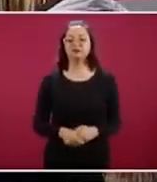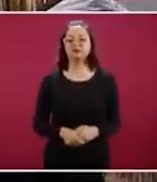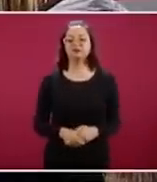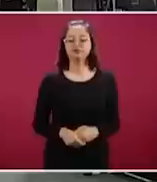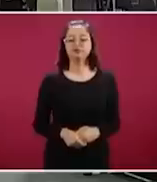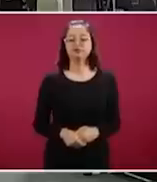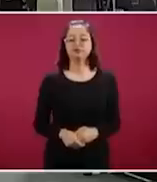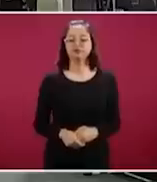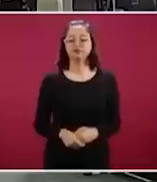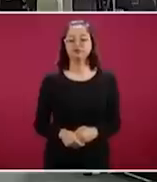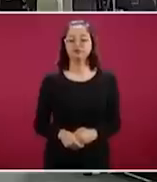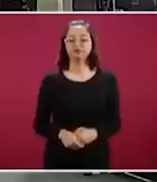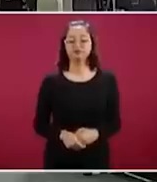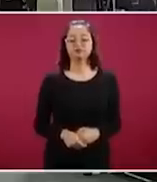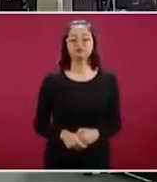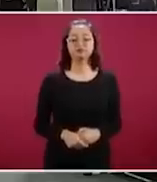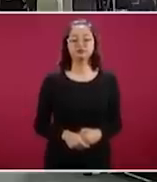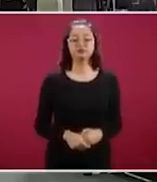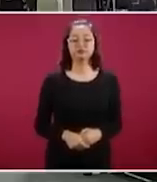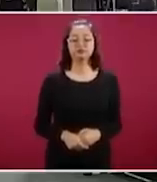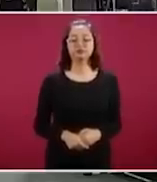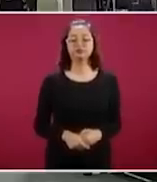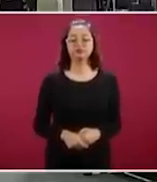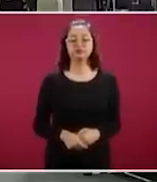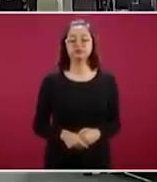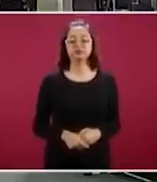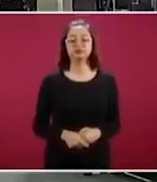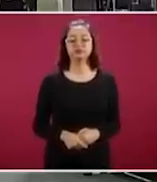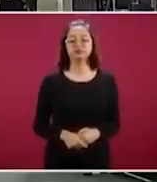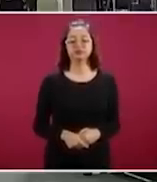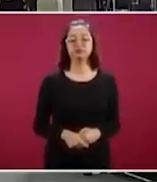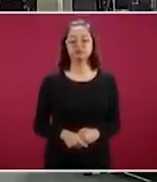Atrás, los del cambio,